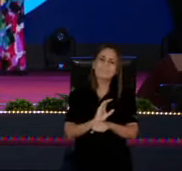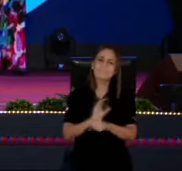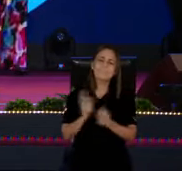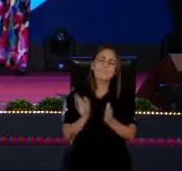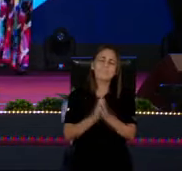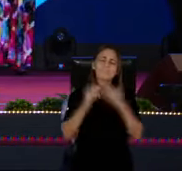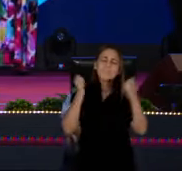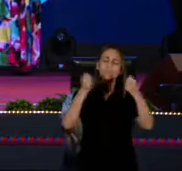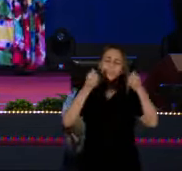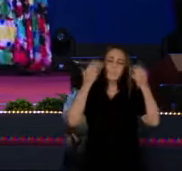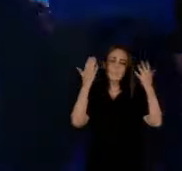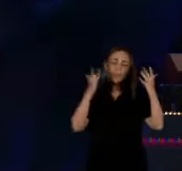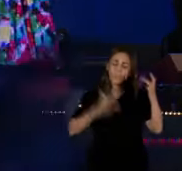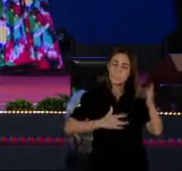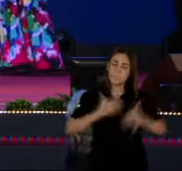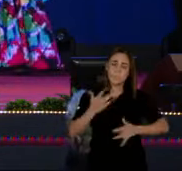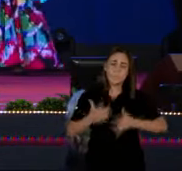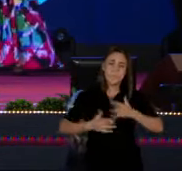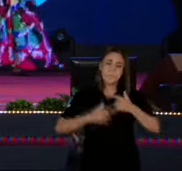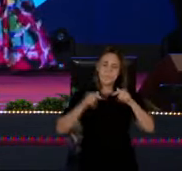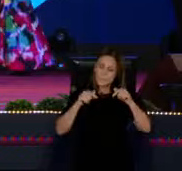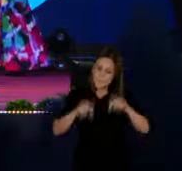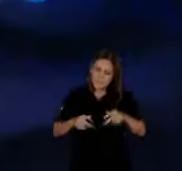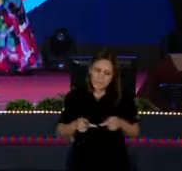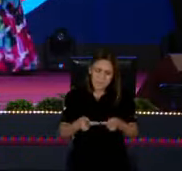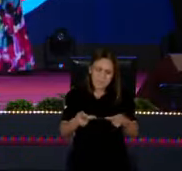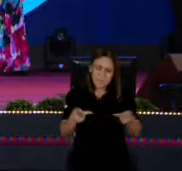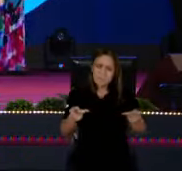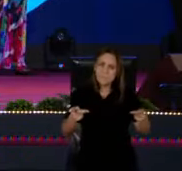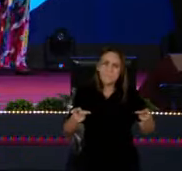Lucha. Lo siento en este